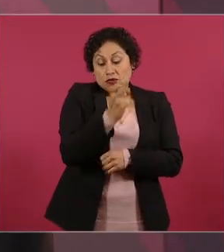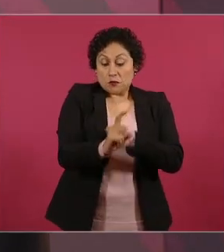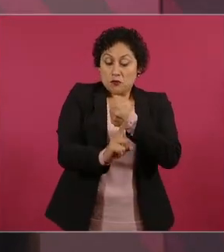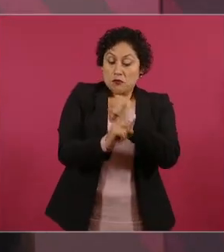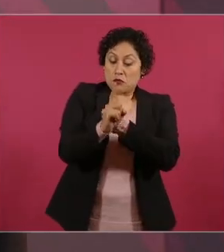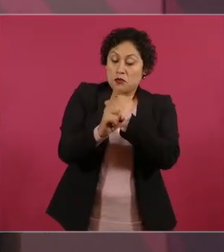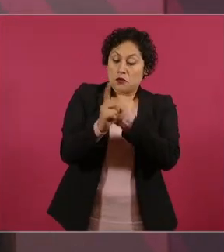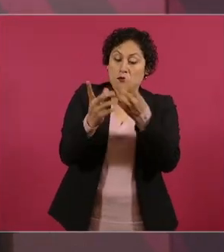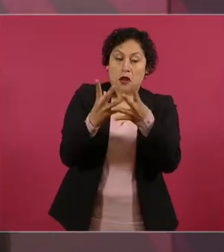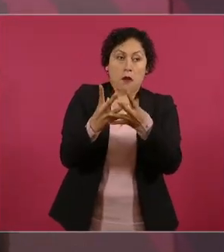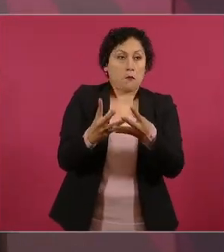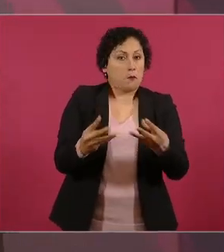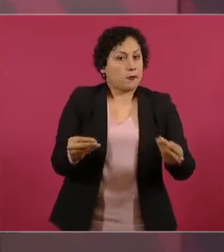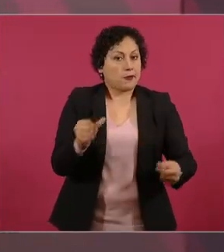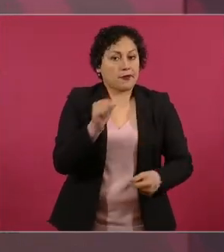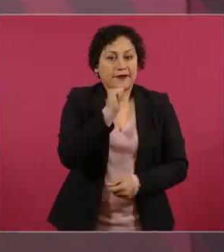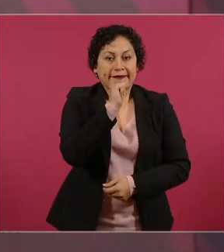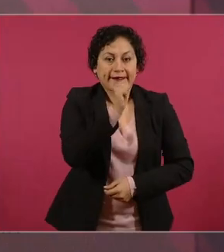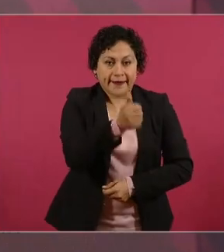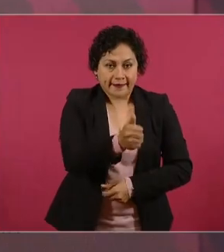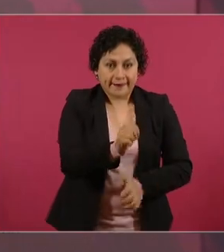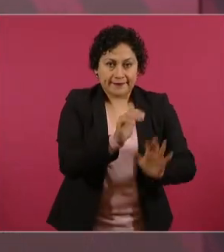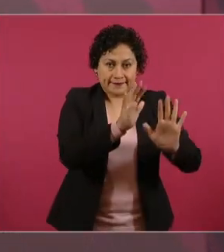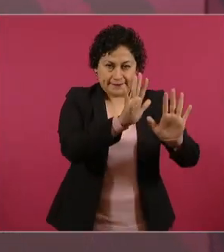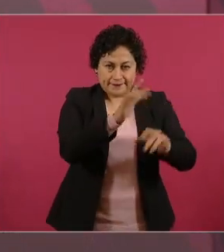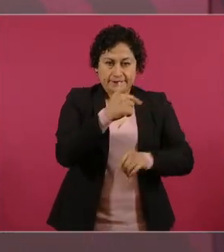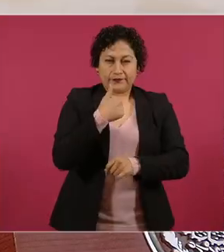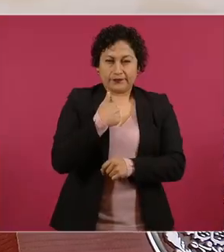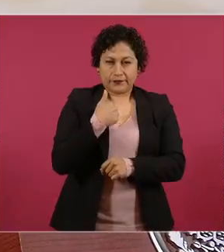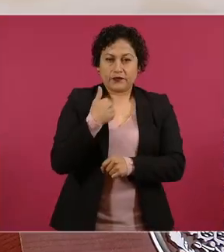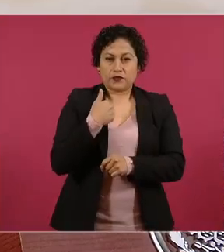Le voy a mandar un video